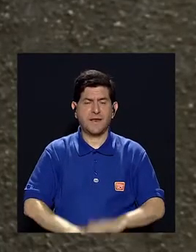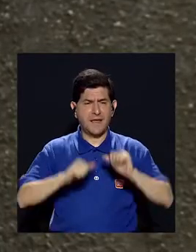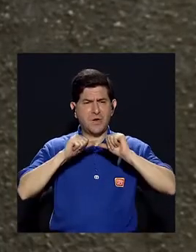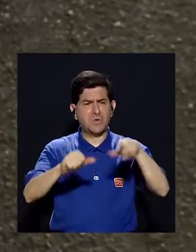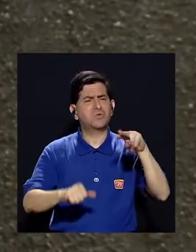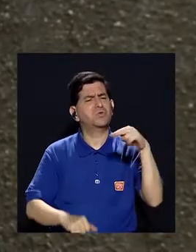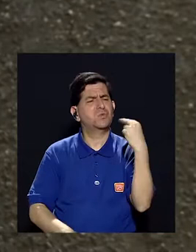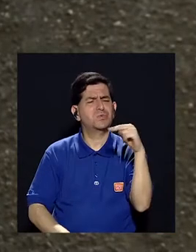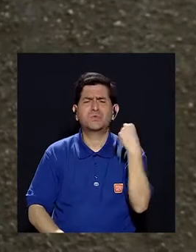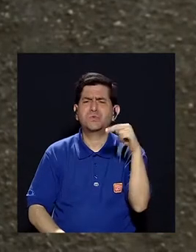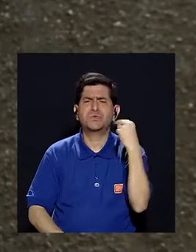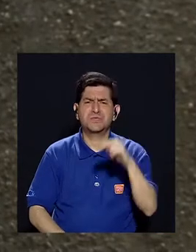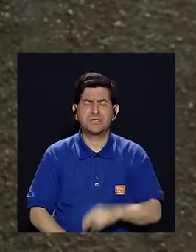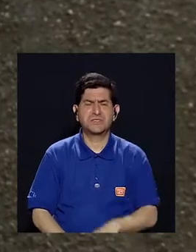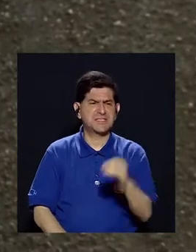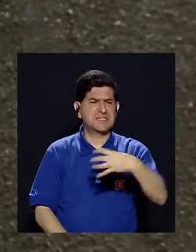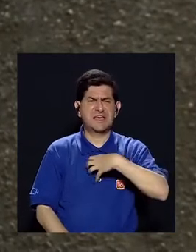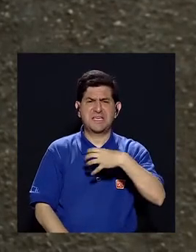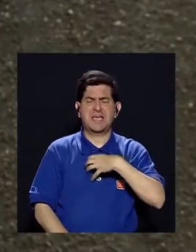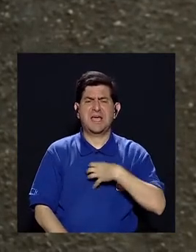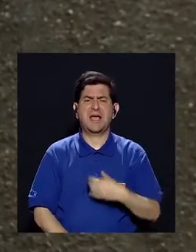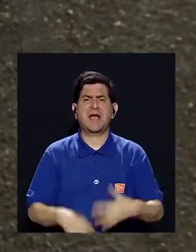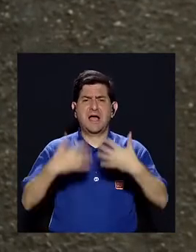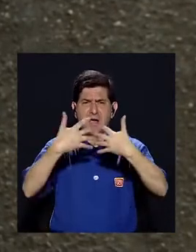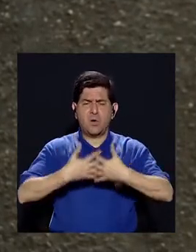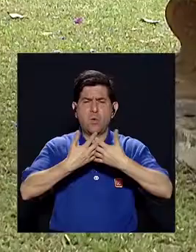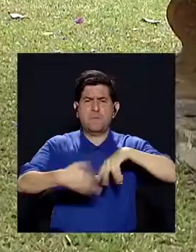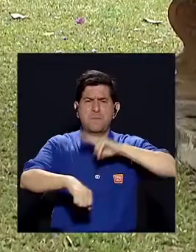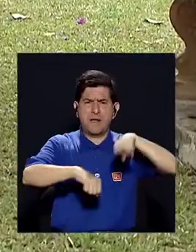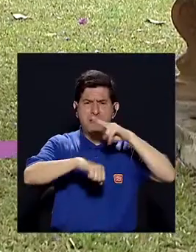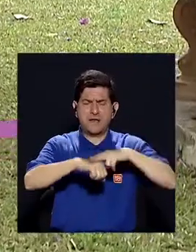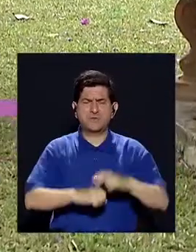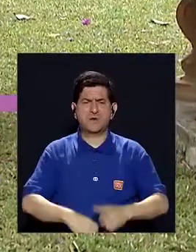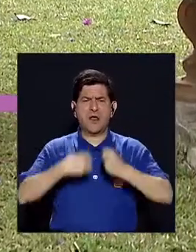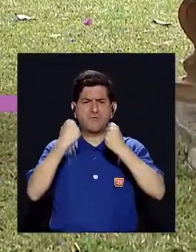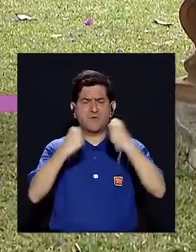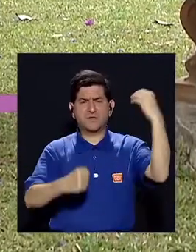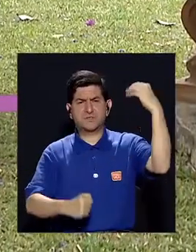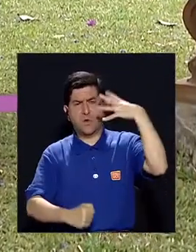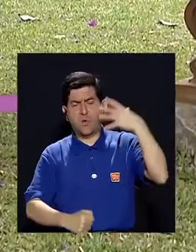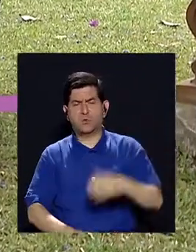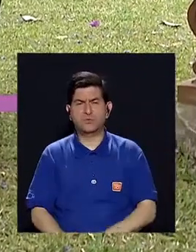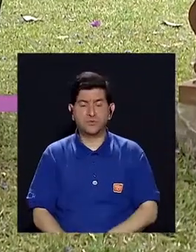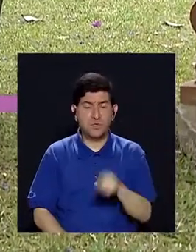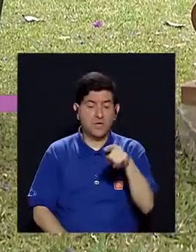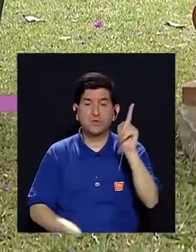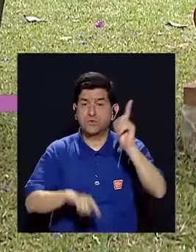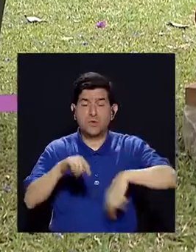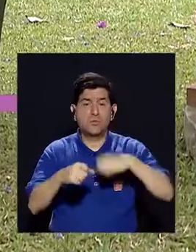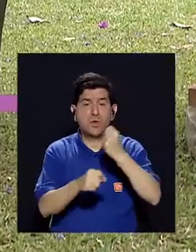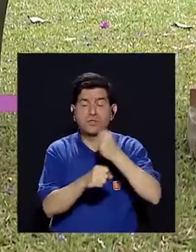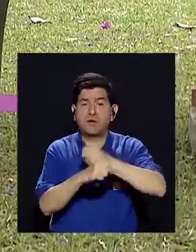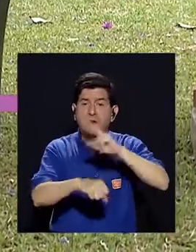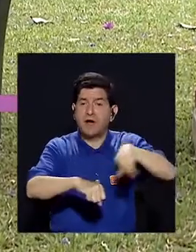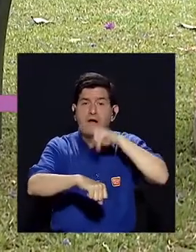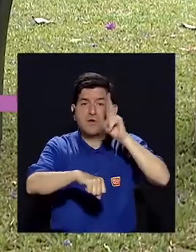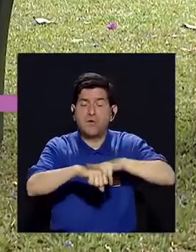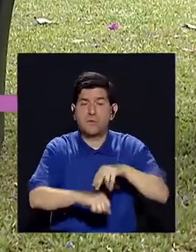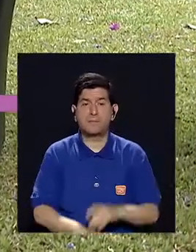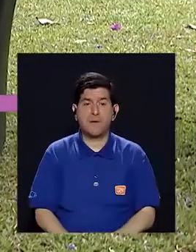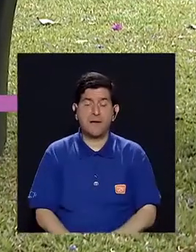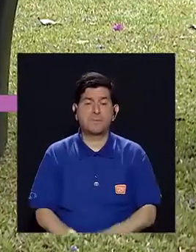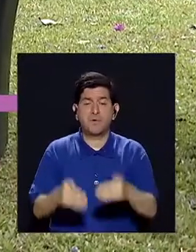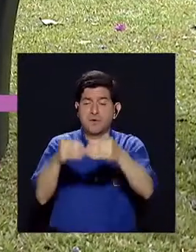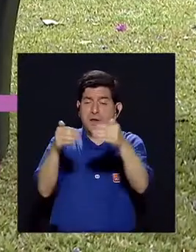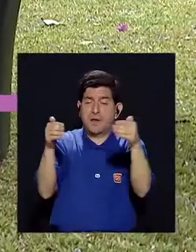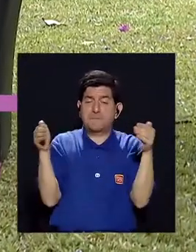Las constantes noticias y las constantes quejas de la Compañía Nacional de Fuerza y Luz que se ven imposibilidad de trabajar normalmente debido